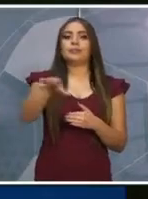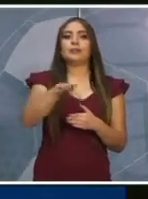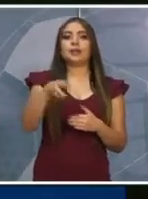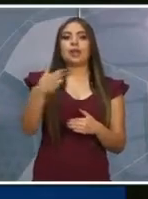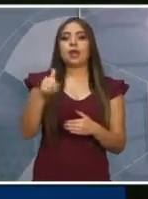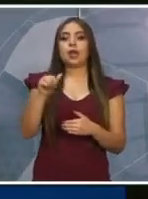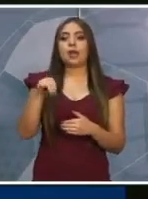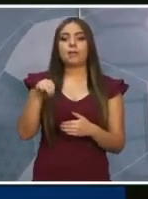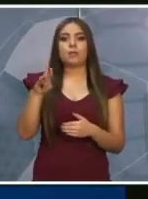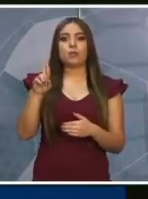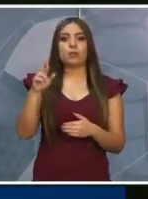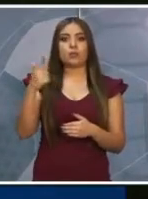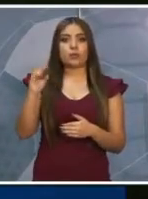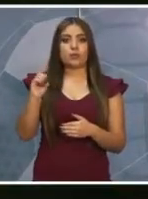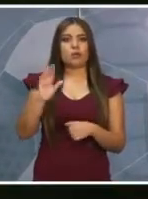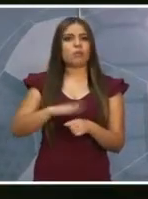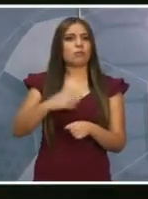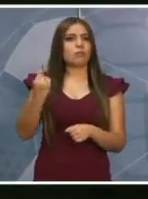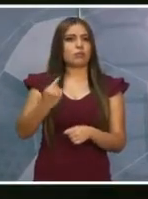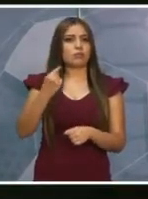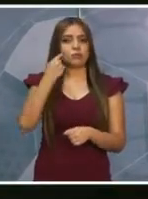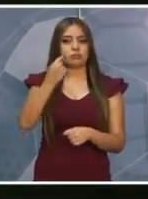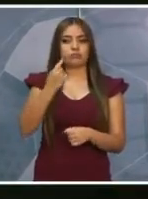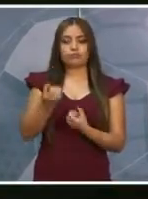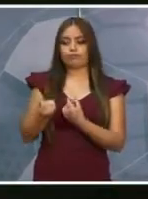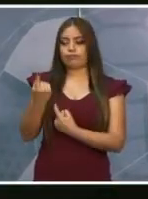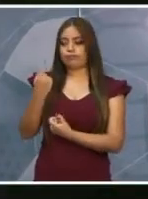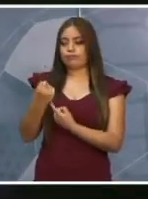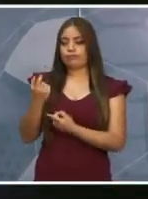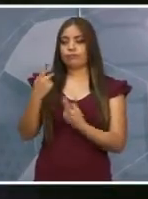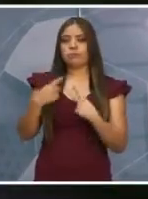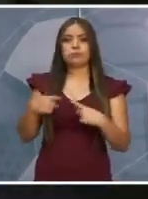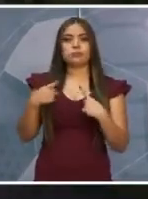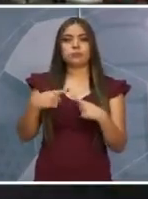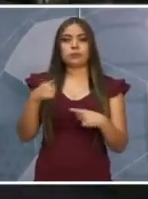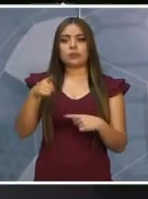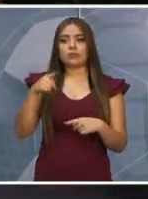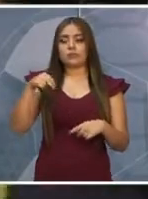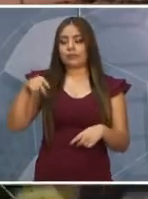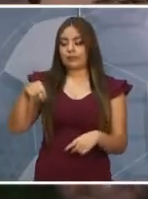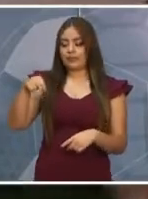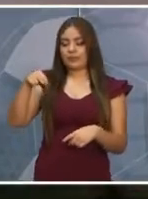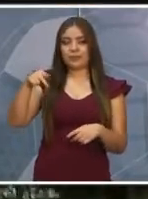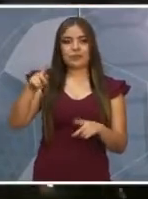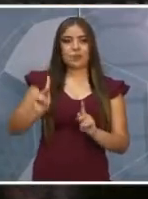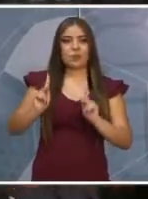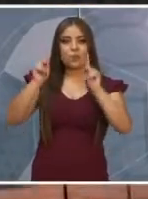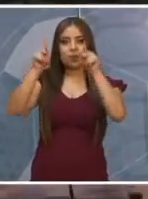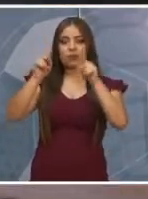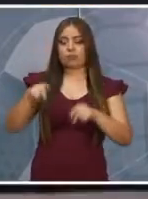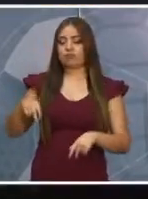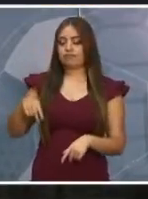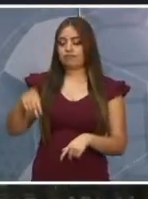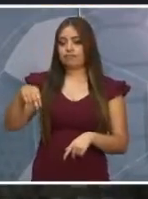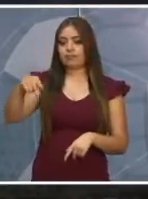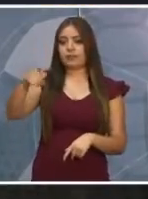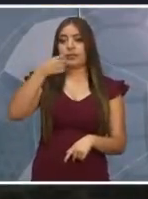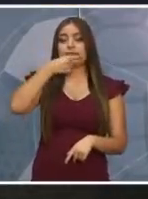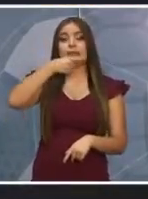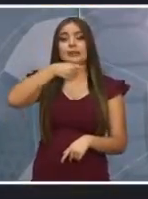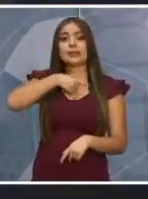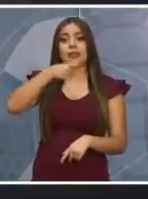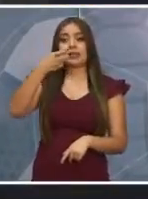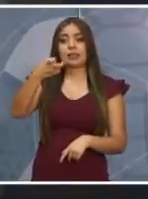Porque ciudadanos que utilizan los puentes peatonales nos dieron a conocer de esta situación que pone en riesgo a